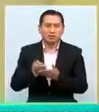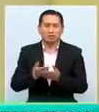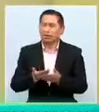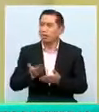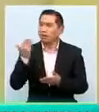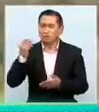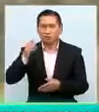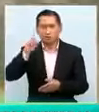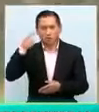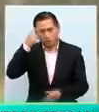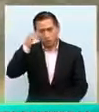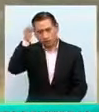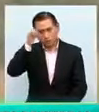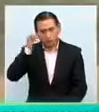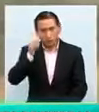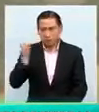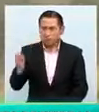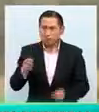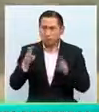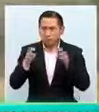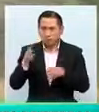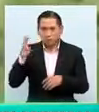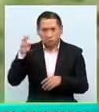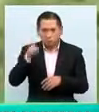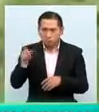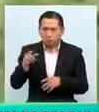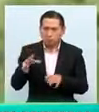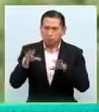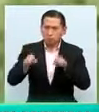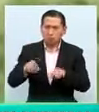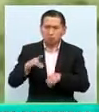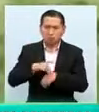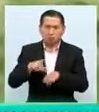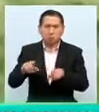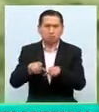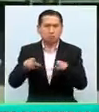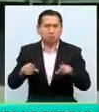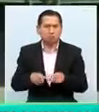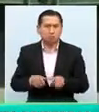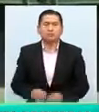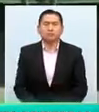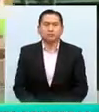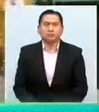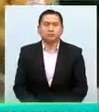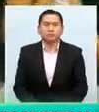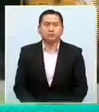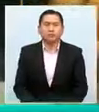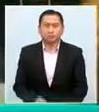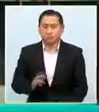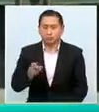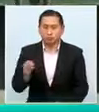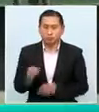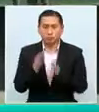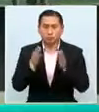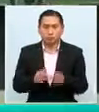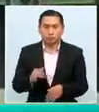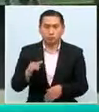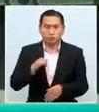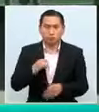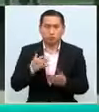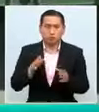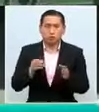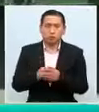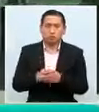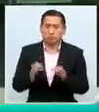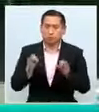Áñez por el delito de presuntas irregularidades en el tema de saneamiento de tierras. En condición de viceministro de tierras hemos sido notificados